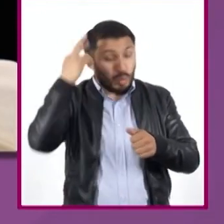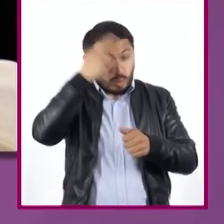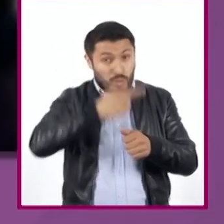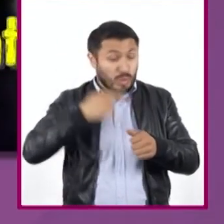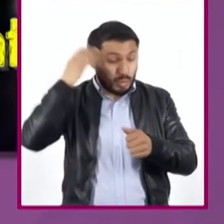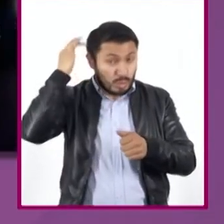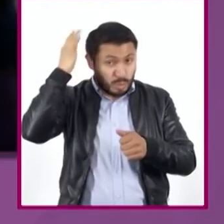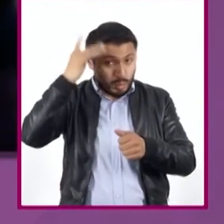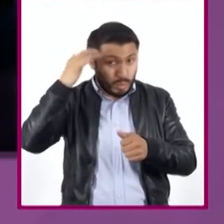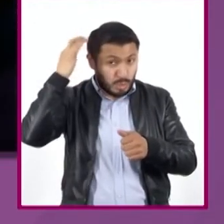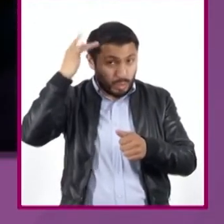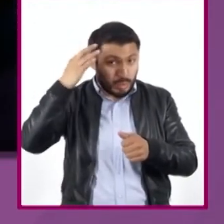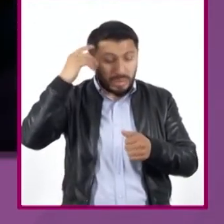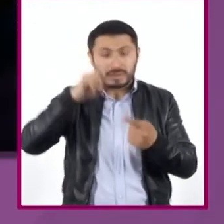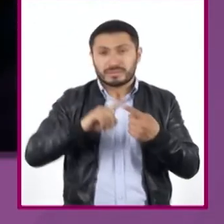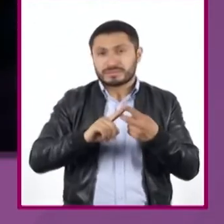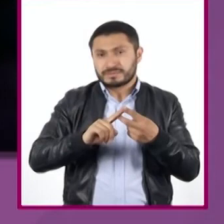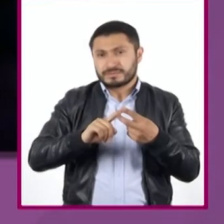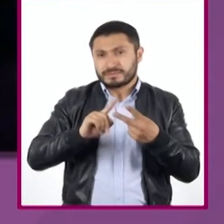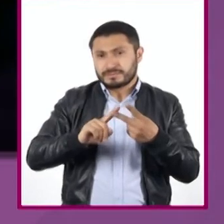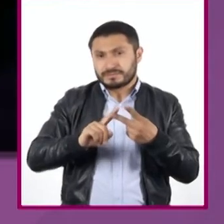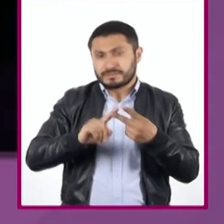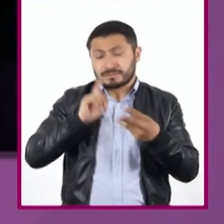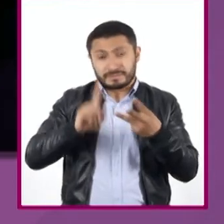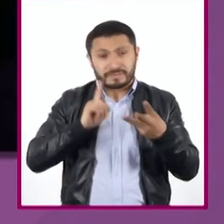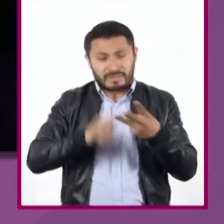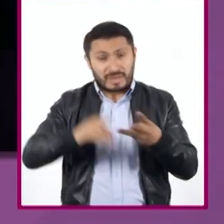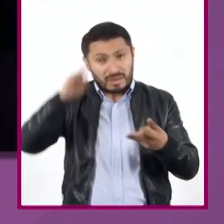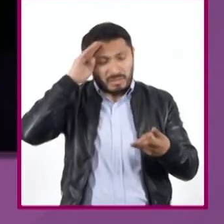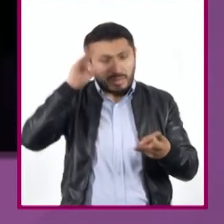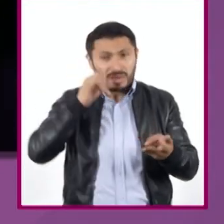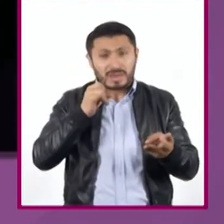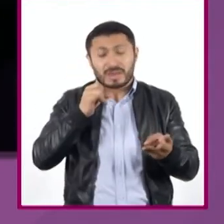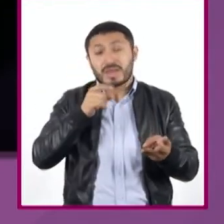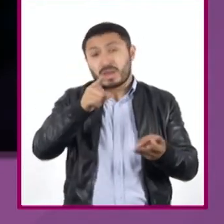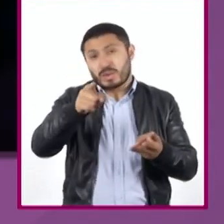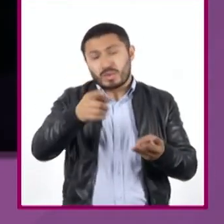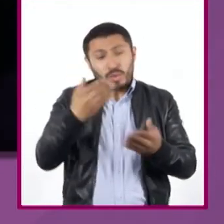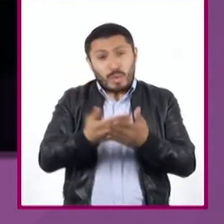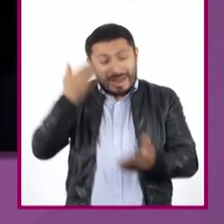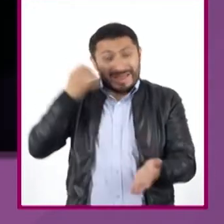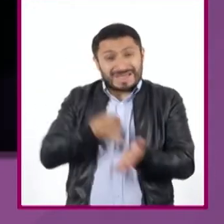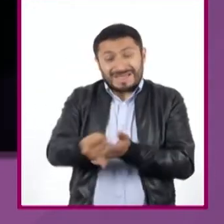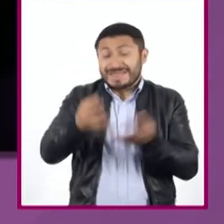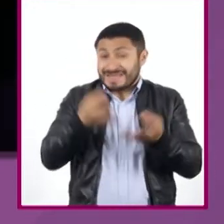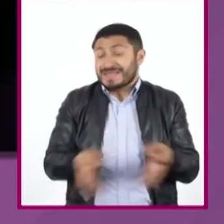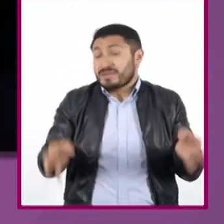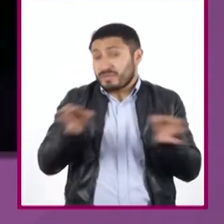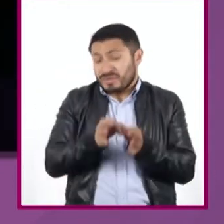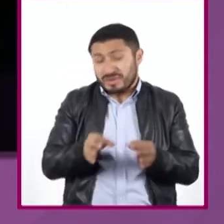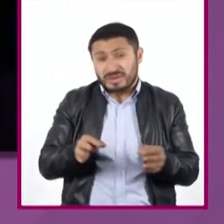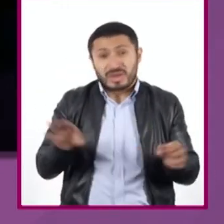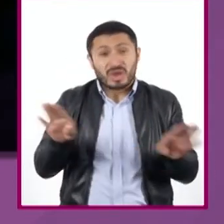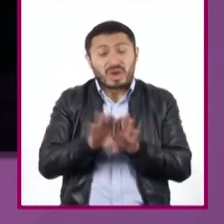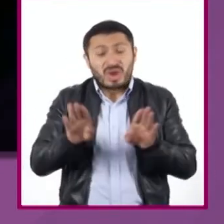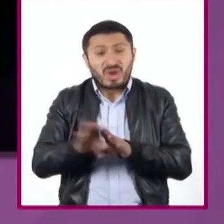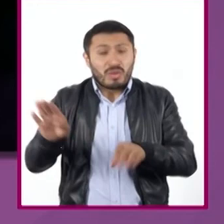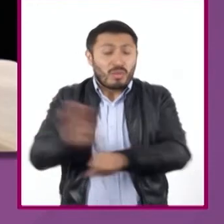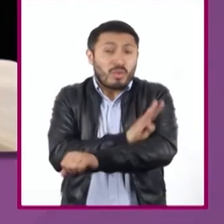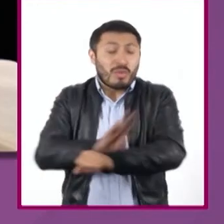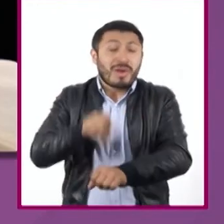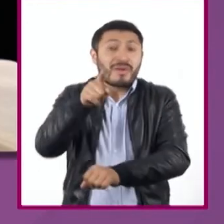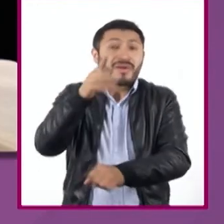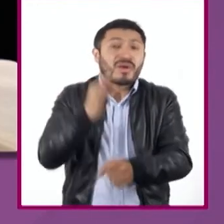ellas. 3. Piensa en las decisiones importantes que tomaste en el pasado. ¿Qué impacto han tenido en tu vida